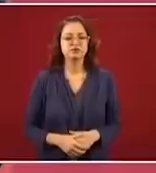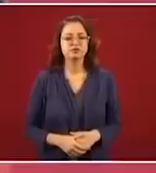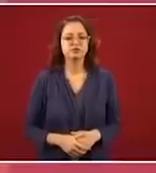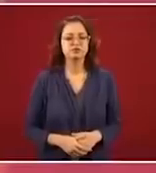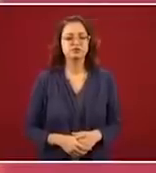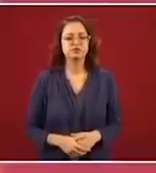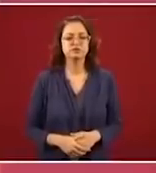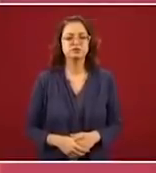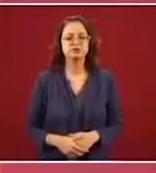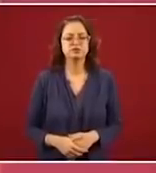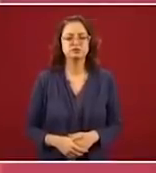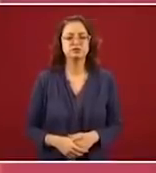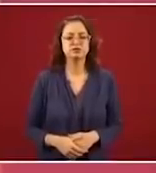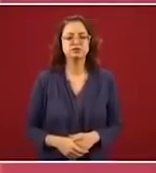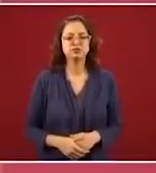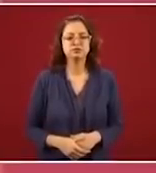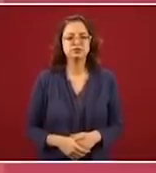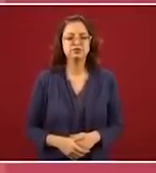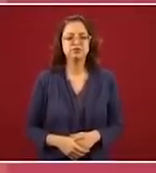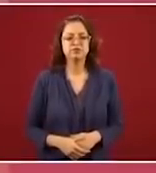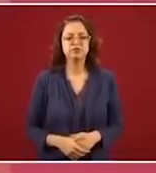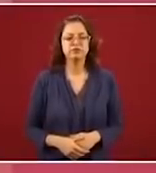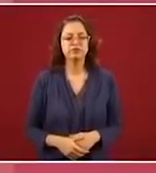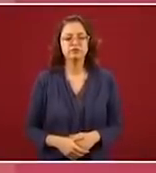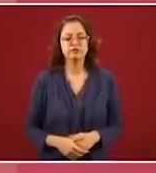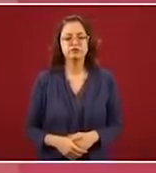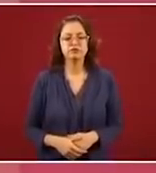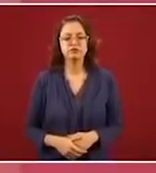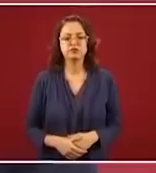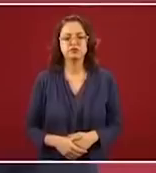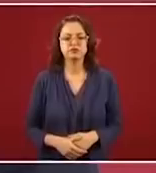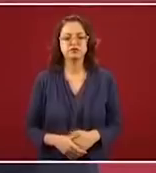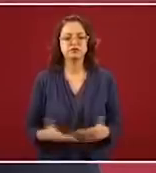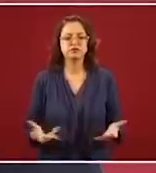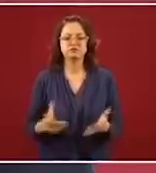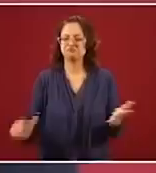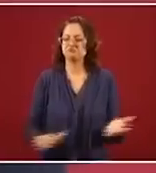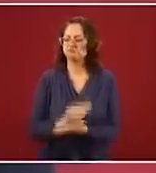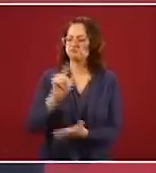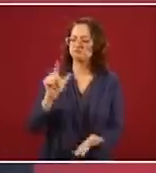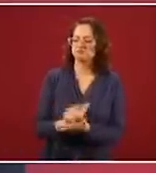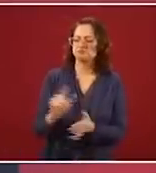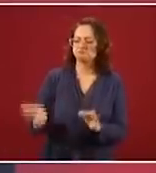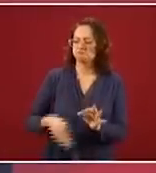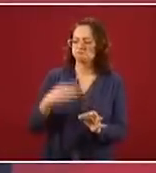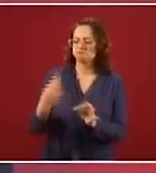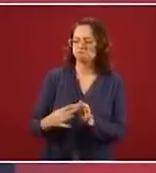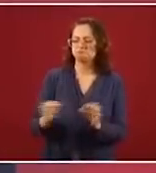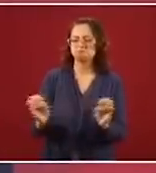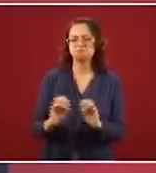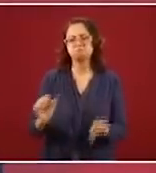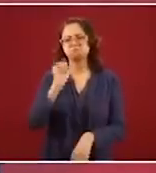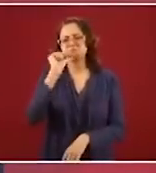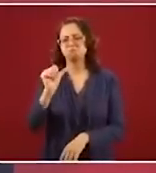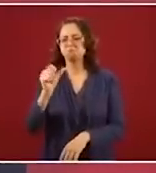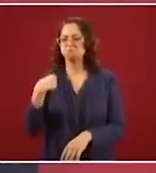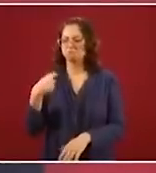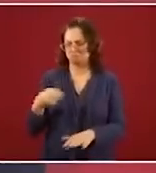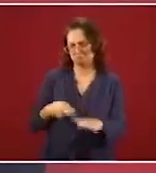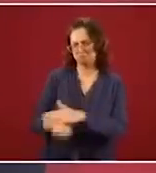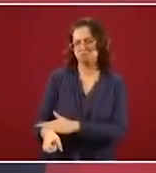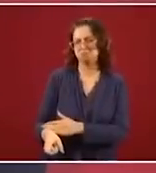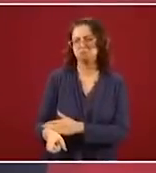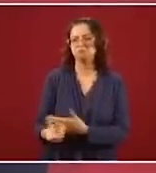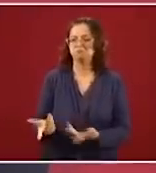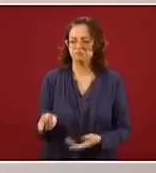no pago, ¿sí? No cumplo con la ley, te doy un soborno, tú te ayudas.